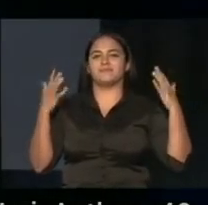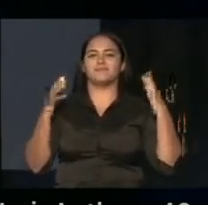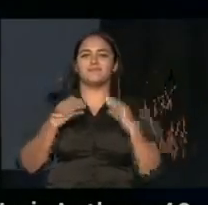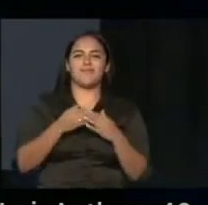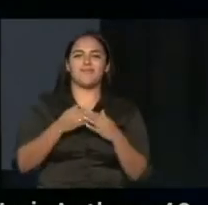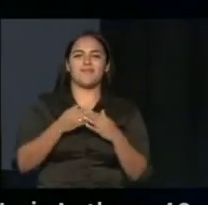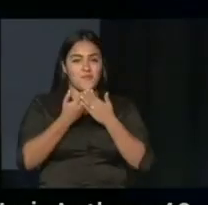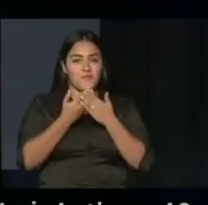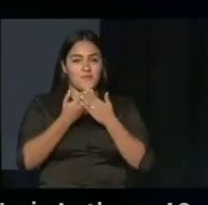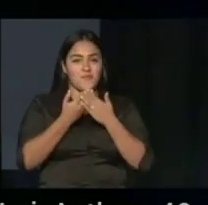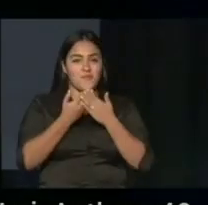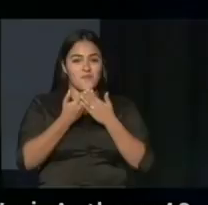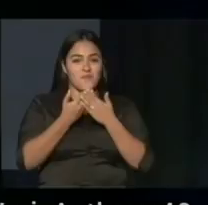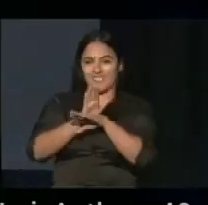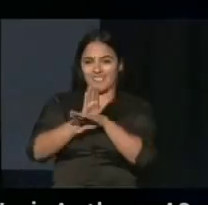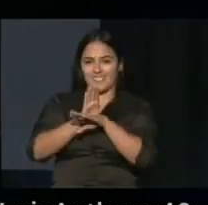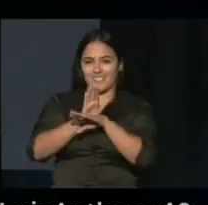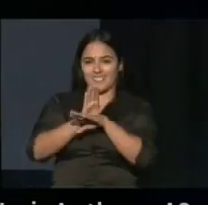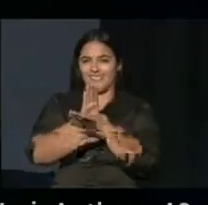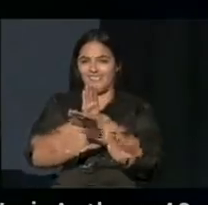Buenas tardes.